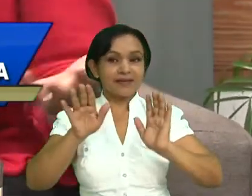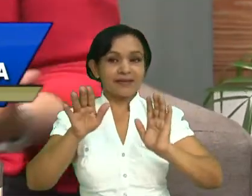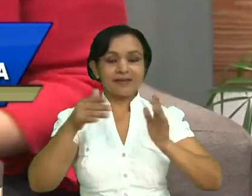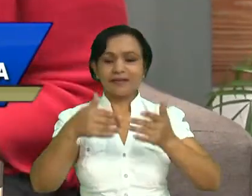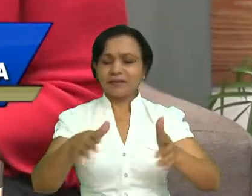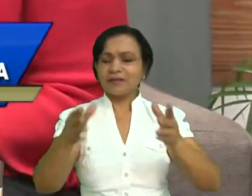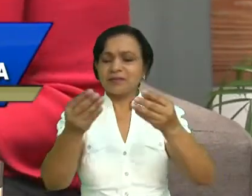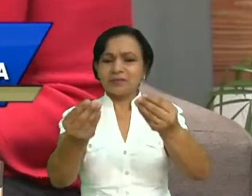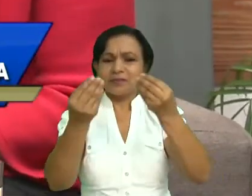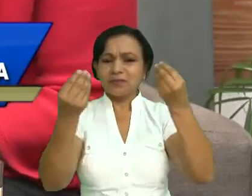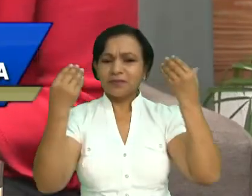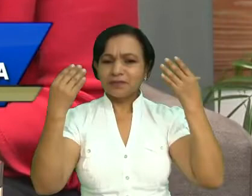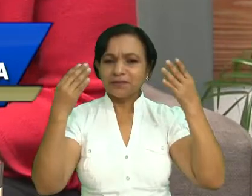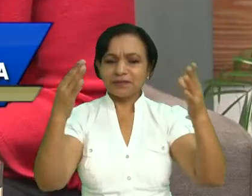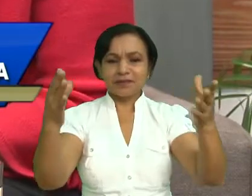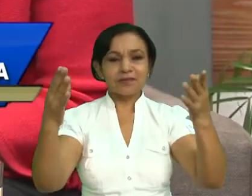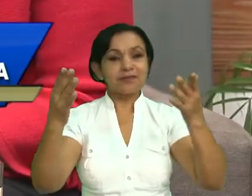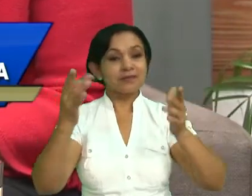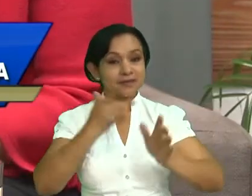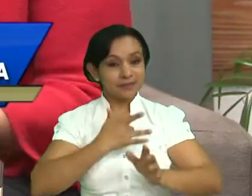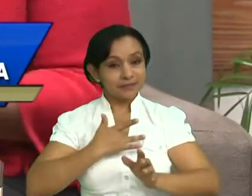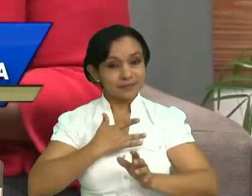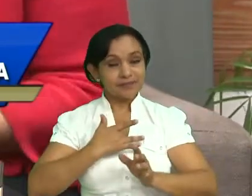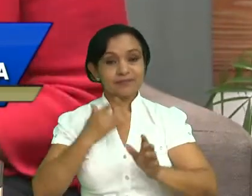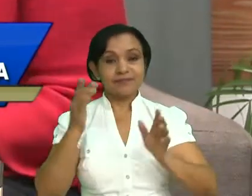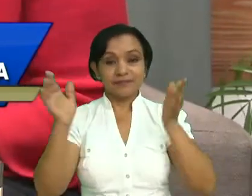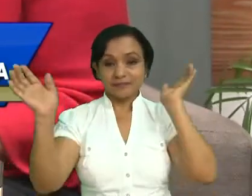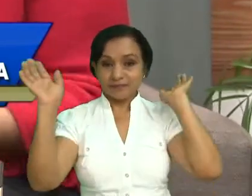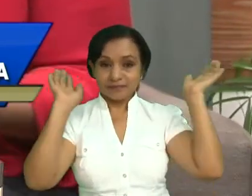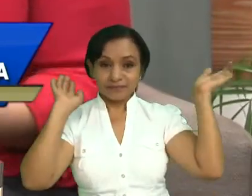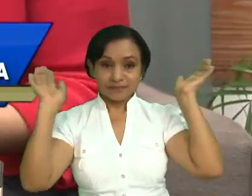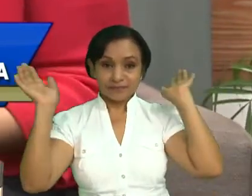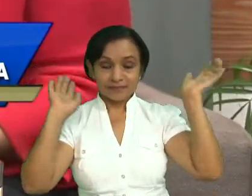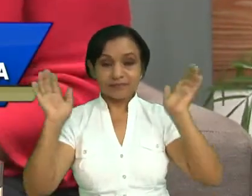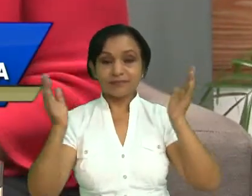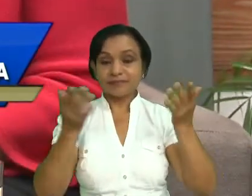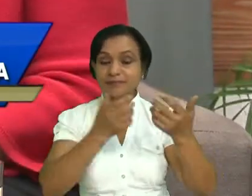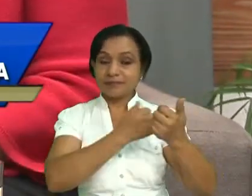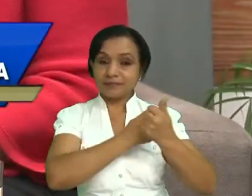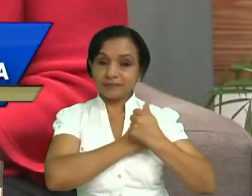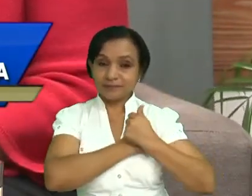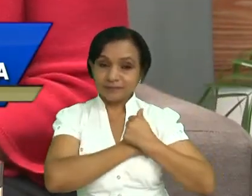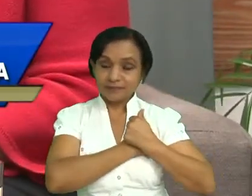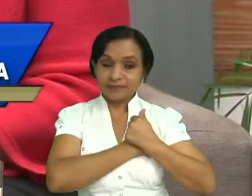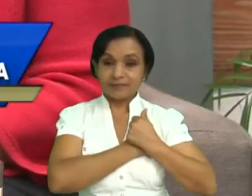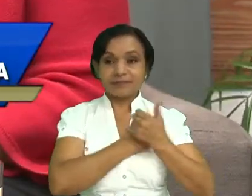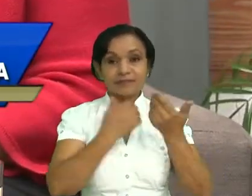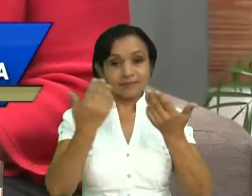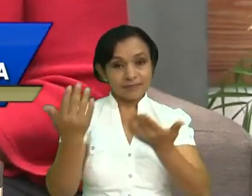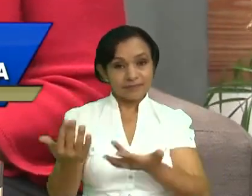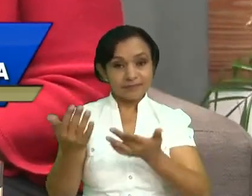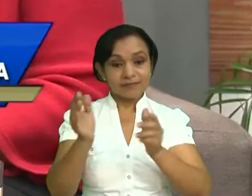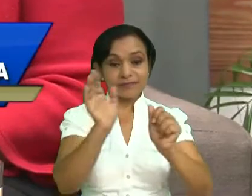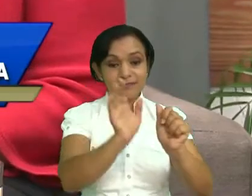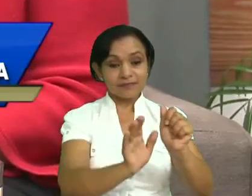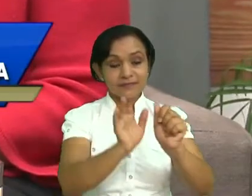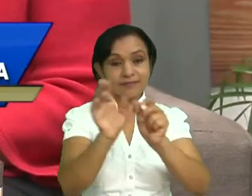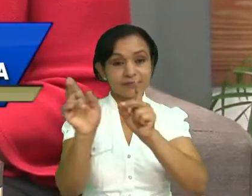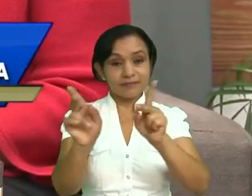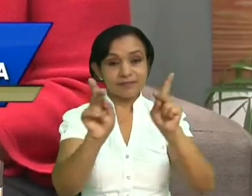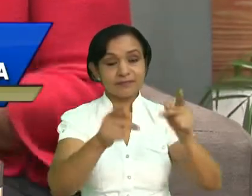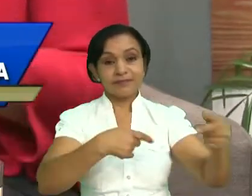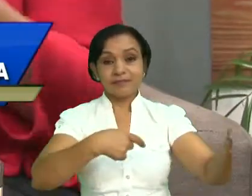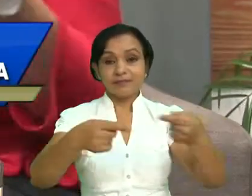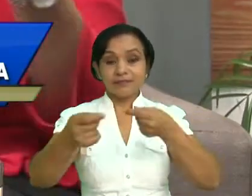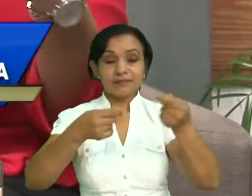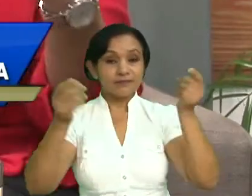totalmente abastecidos de todo lo que necesita la familia, pero sobre todo ese cariño que les espera de cada uno de los comerciantes, porque si